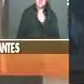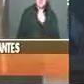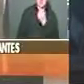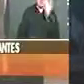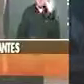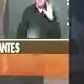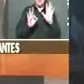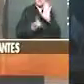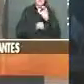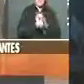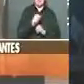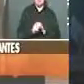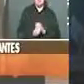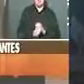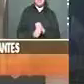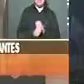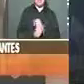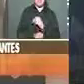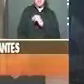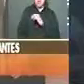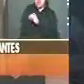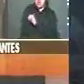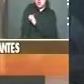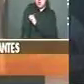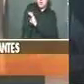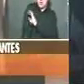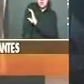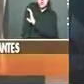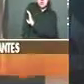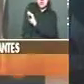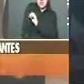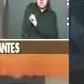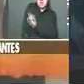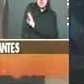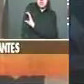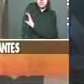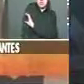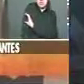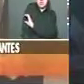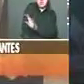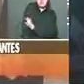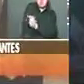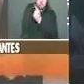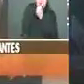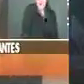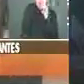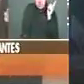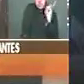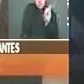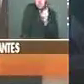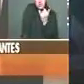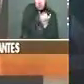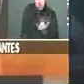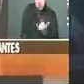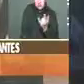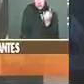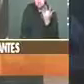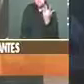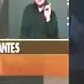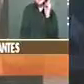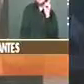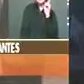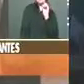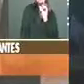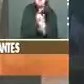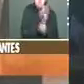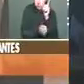que 8 años eran muy pocos para tantos crímenes. Ellos mismos, los que criticaron los años de los paramilitares, hoy están pidiendo 0 años para